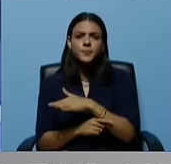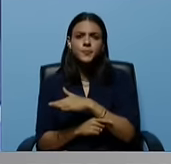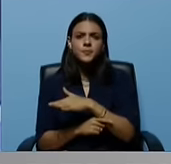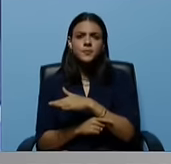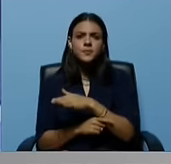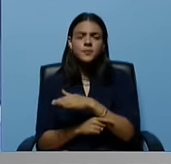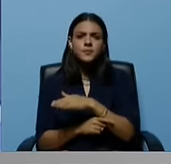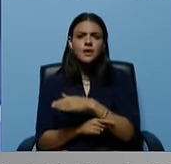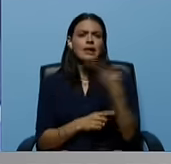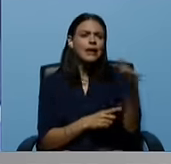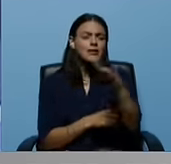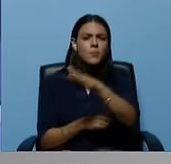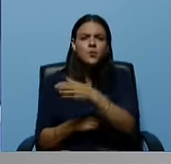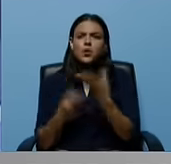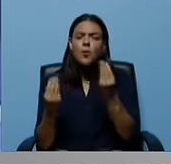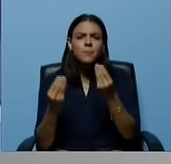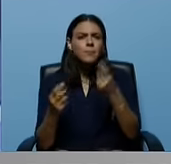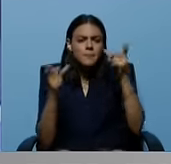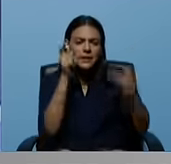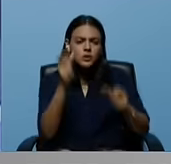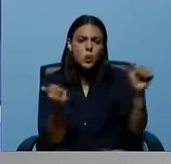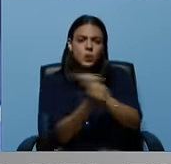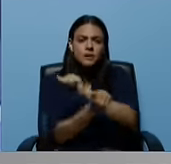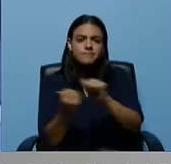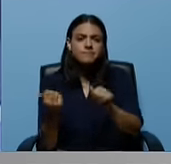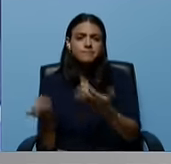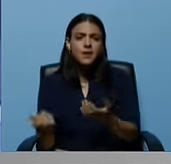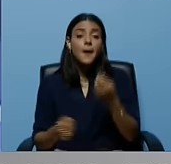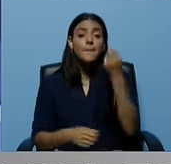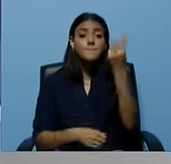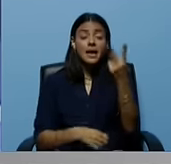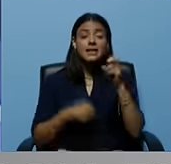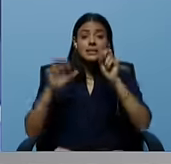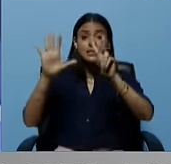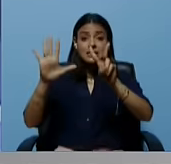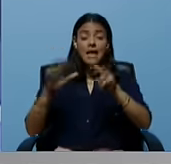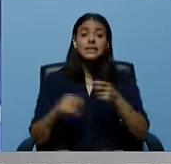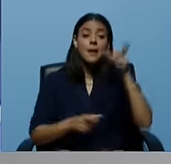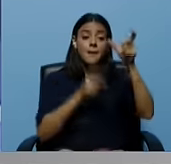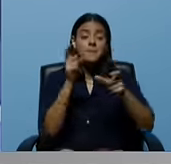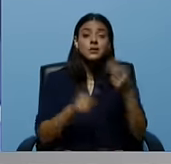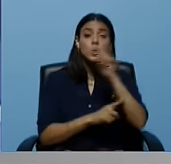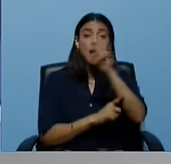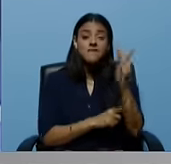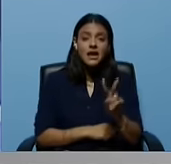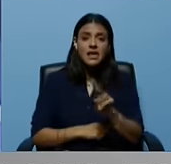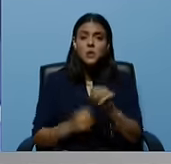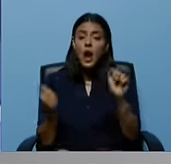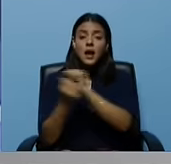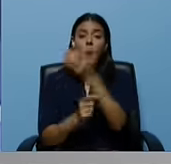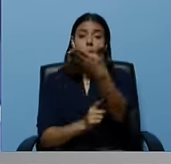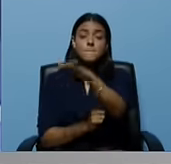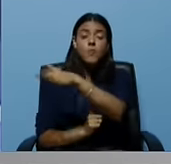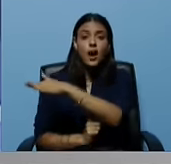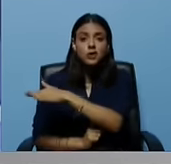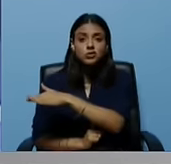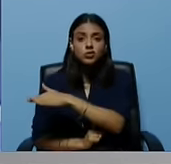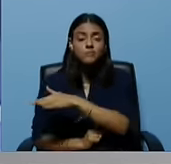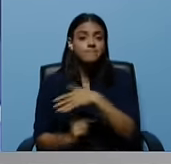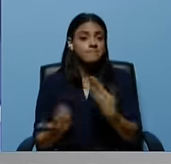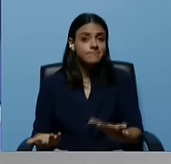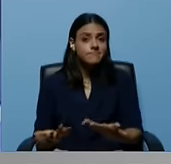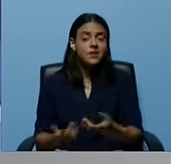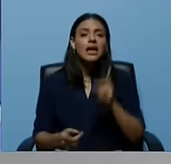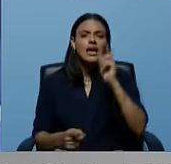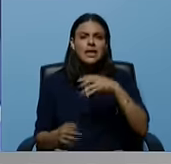al asesinato inmoral, brutal, de 27 venezolanas y venezolanos, y frente